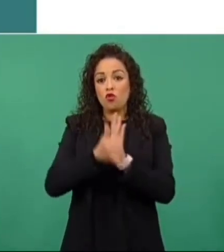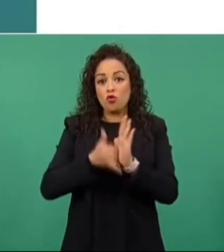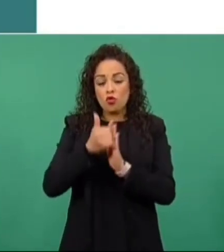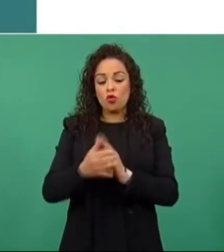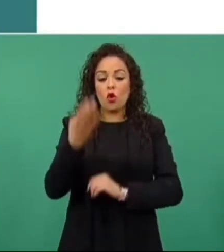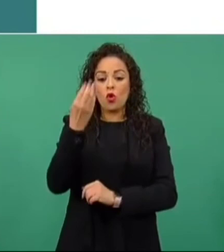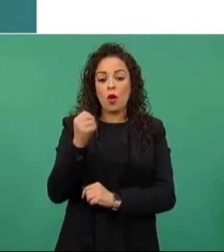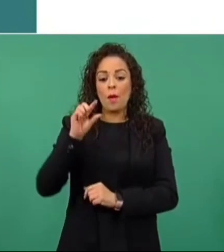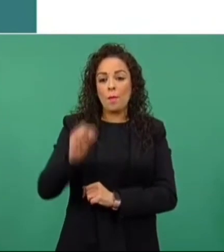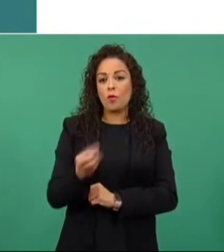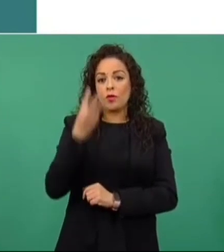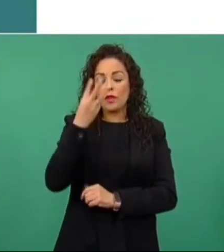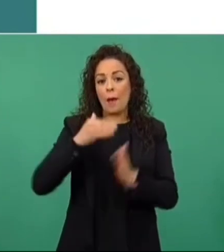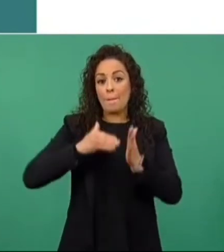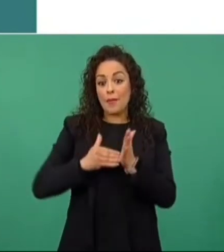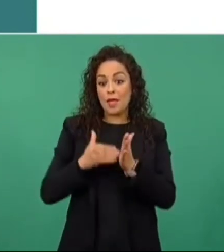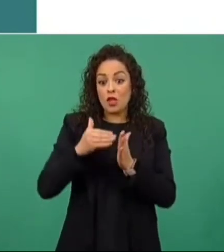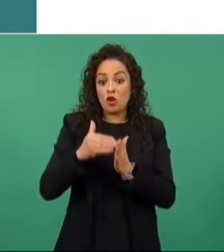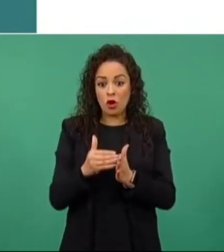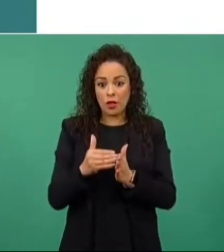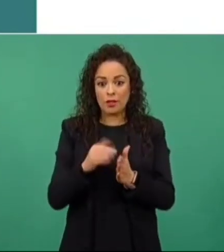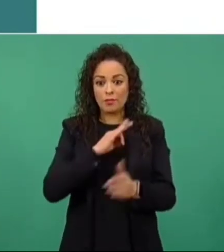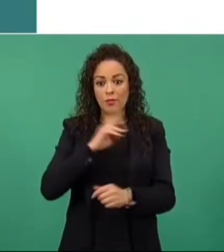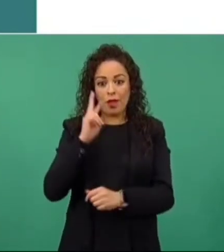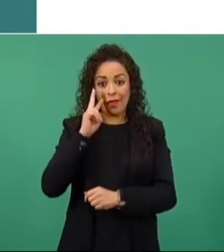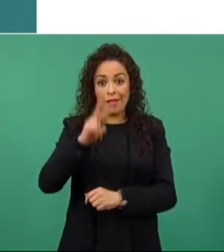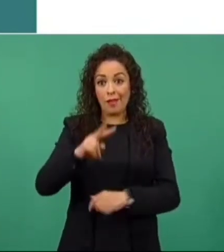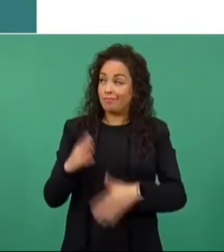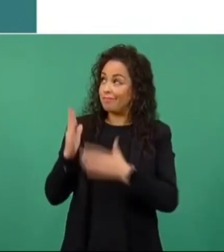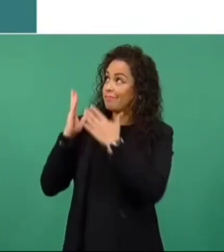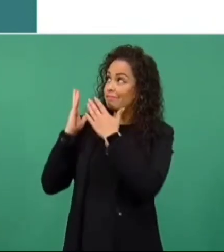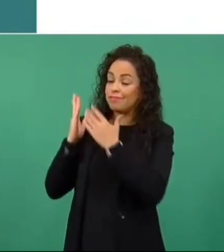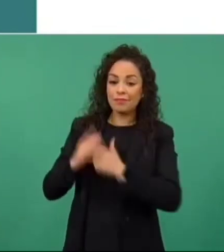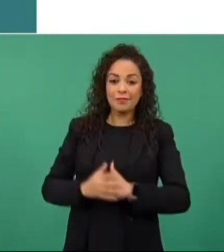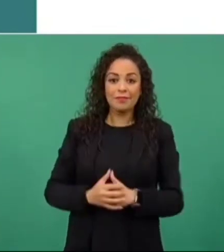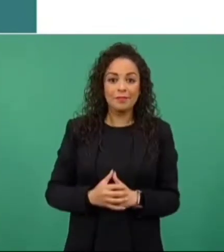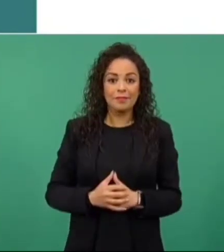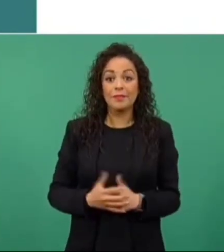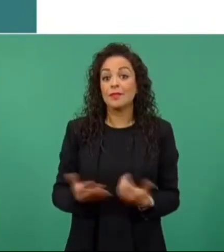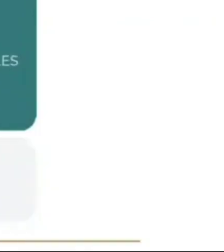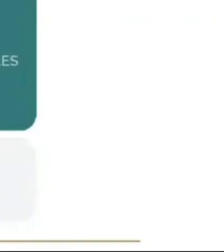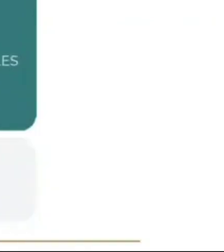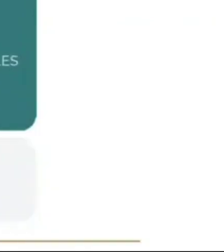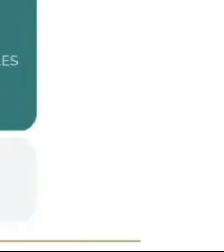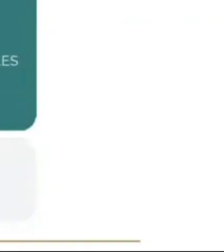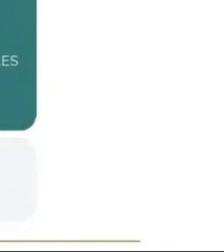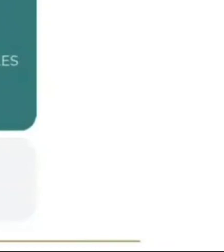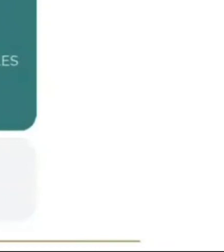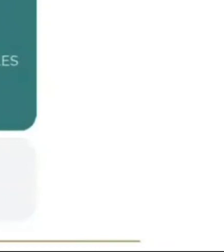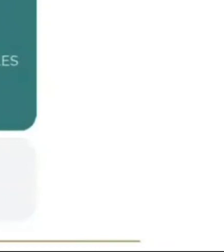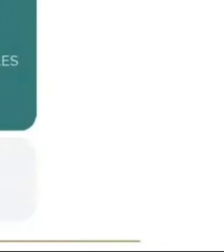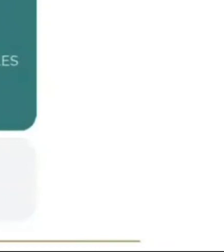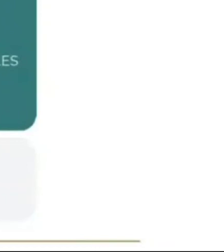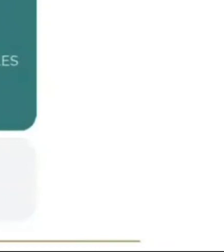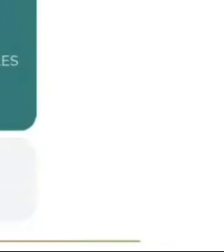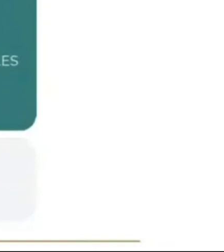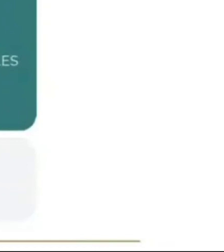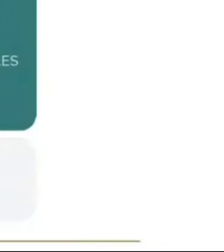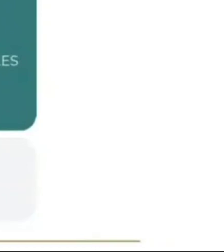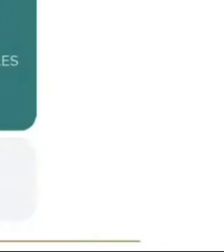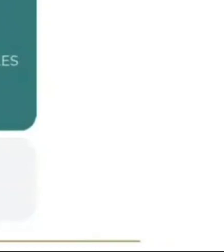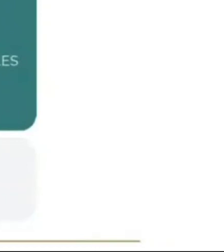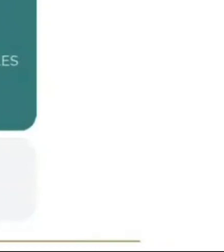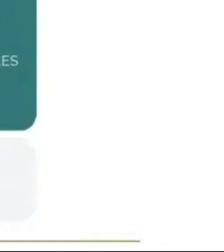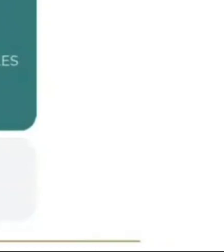.3 millones, es donde están las recetas y las tecnologías domésticas. Y a través de las redes sociales, Facebook,